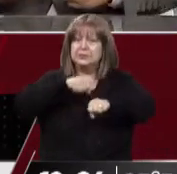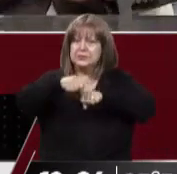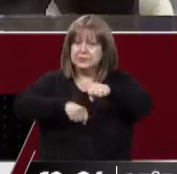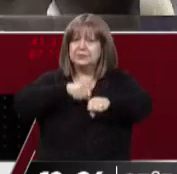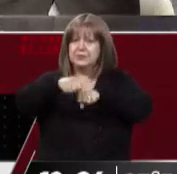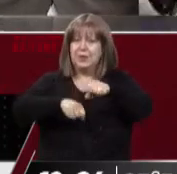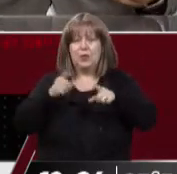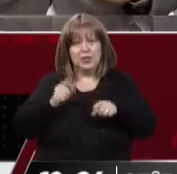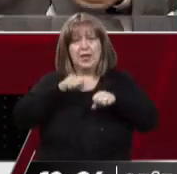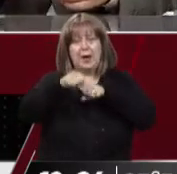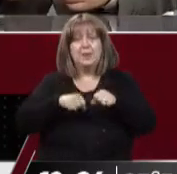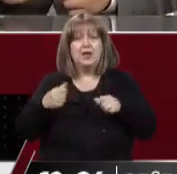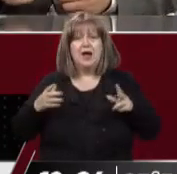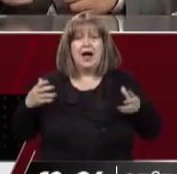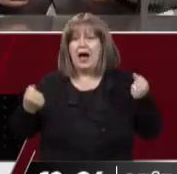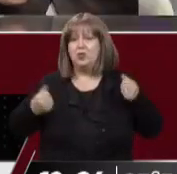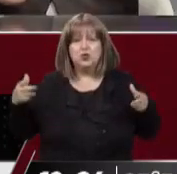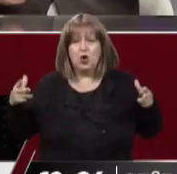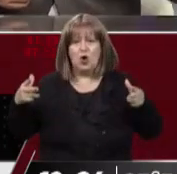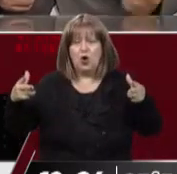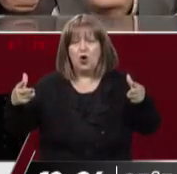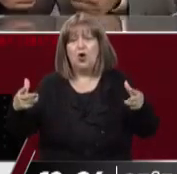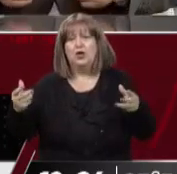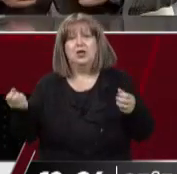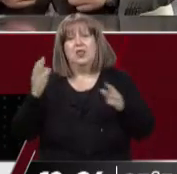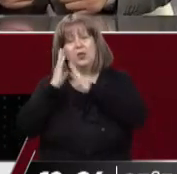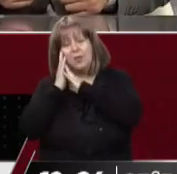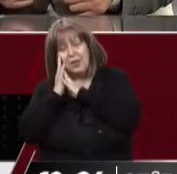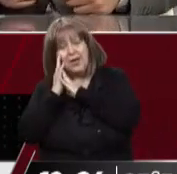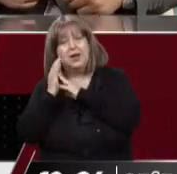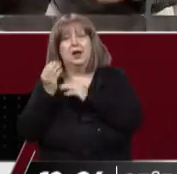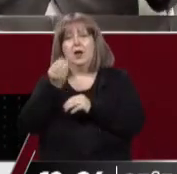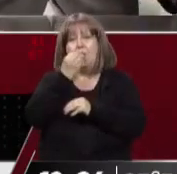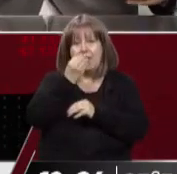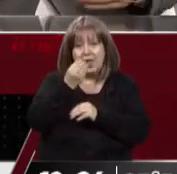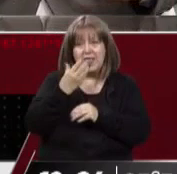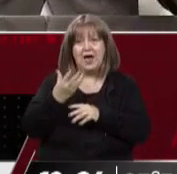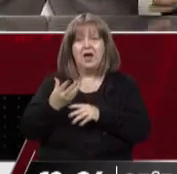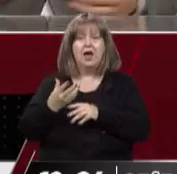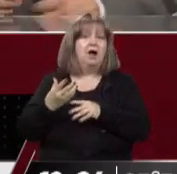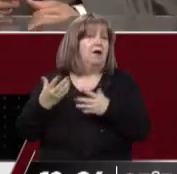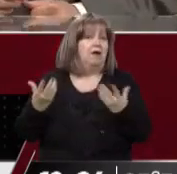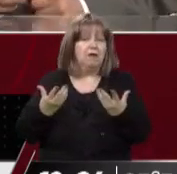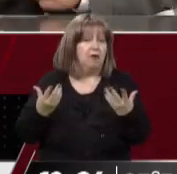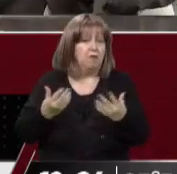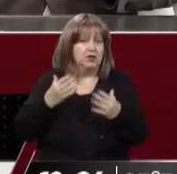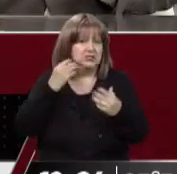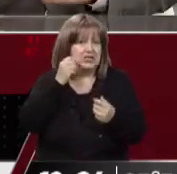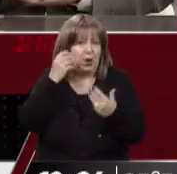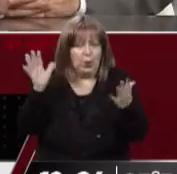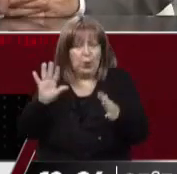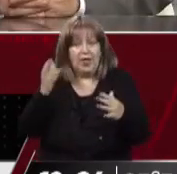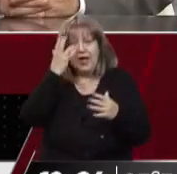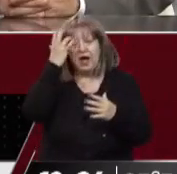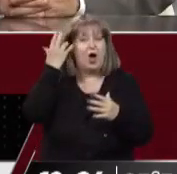brindando mientras van pedaleando, ¿qué es, por ejemplo? ¿Te van dando hospedaje, te van dando comida, salen a tirar buena onda, a saludar? ¿Qué es esa